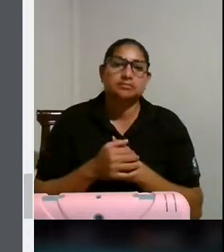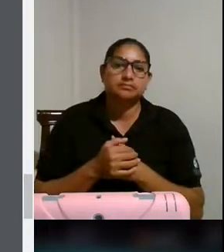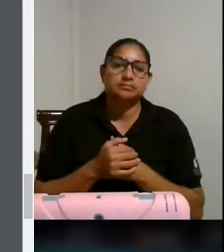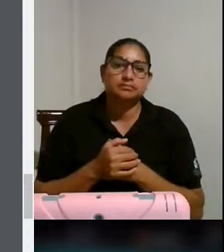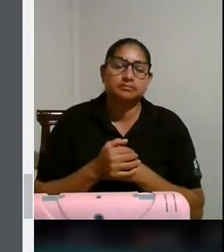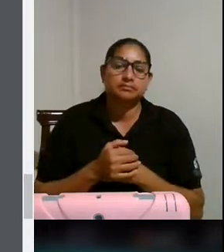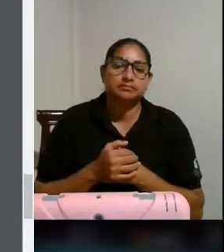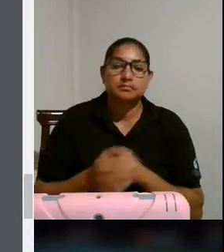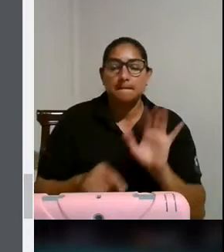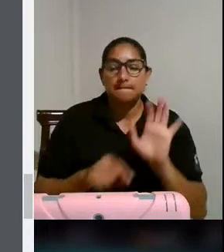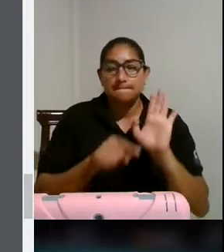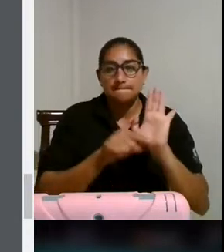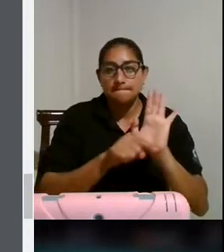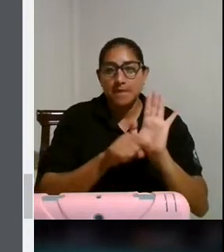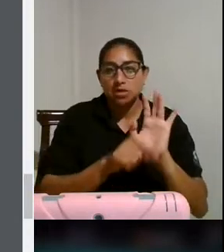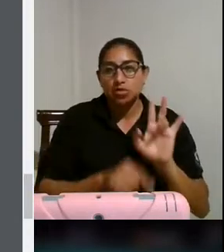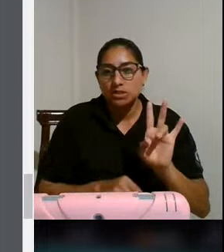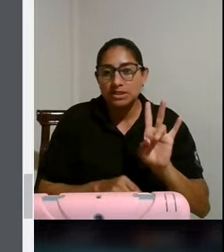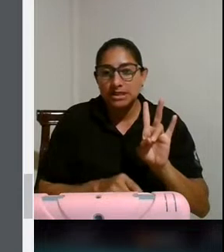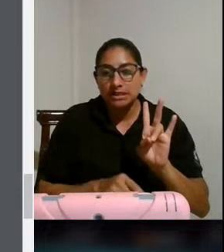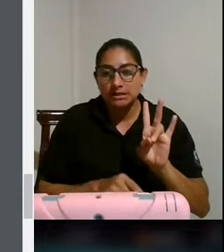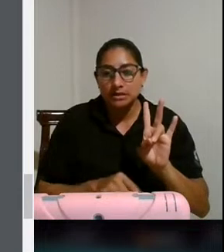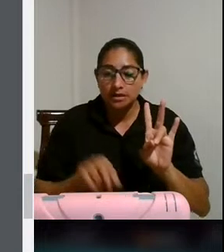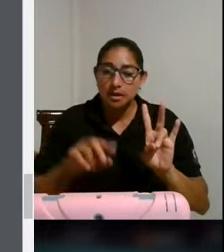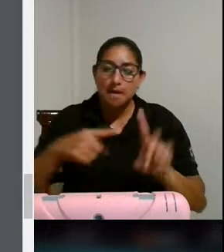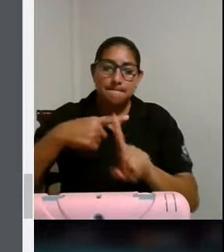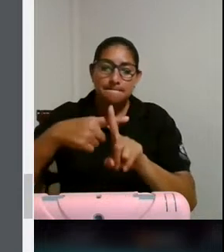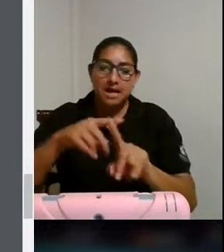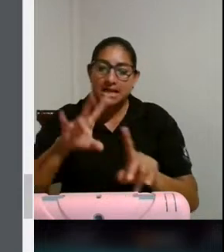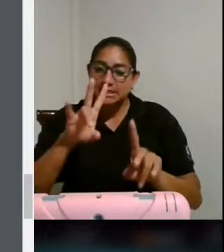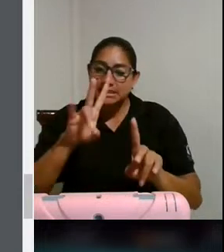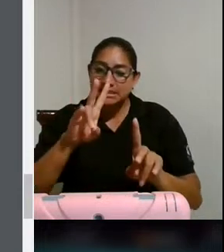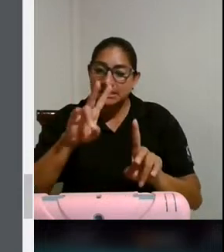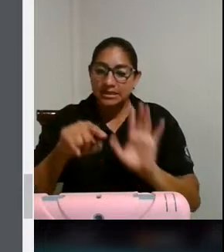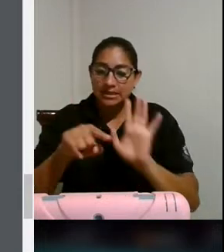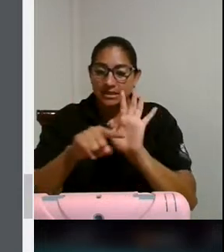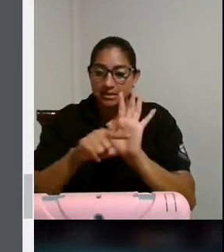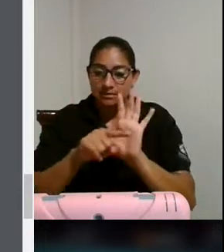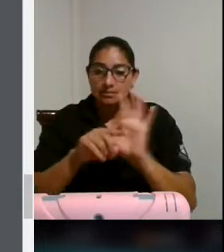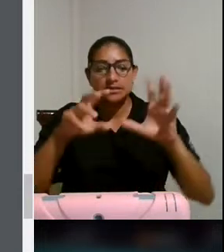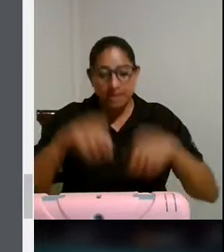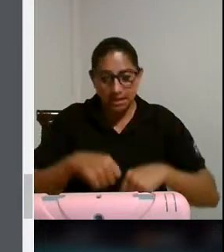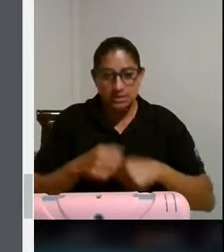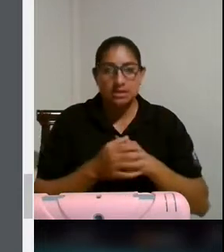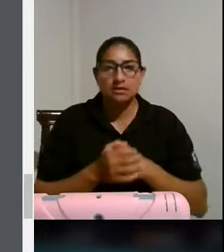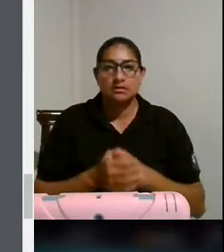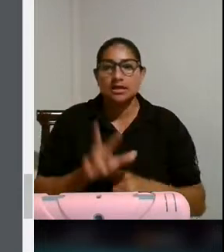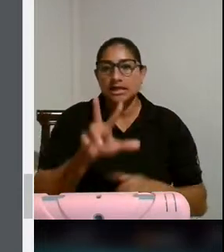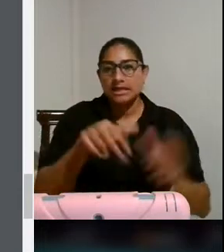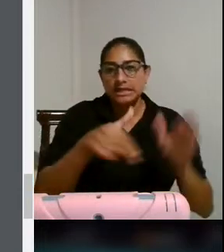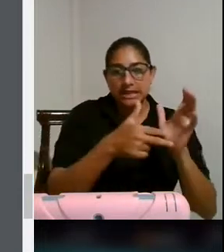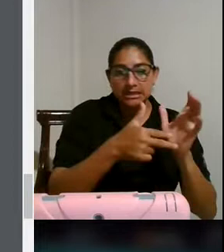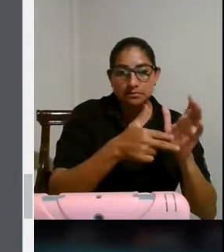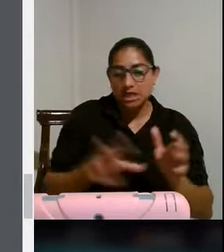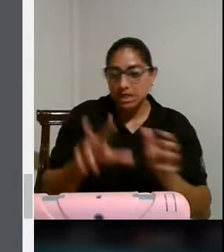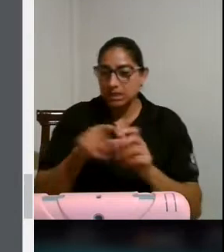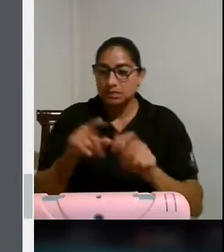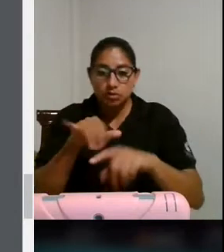Menos 7x con más 7x se cancela. Menos 3000 con más 3000 se